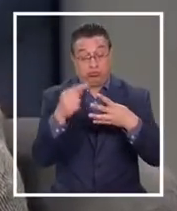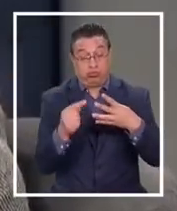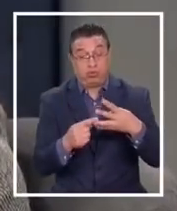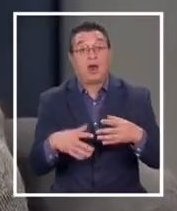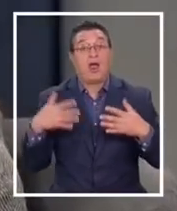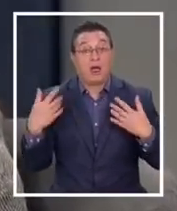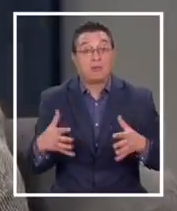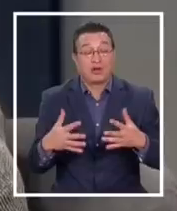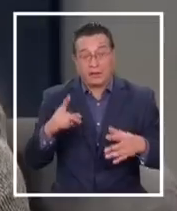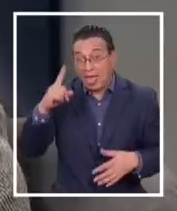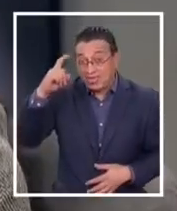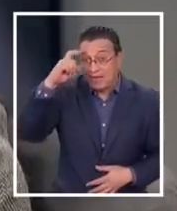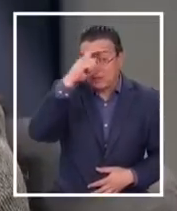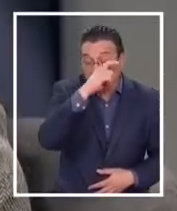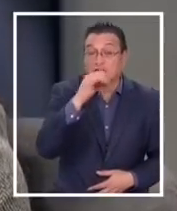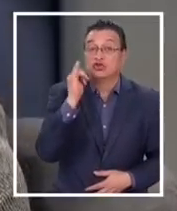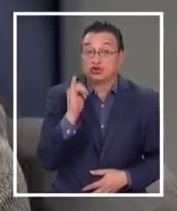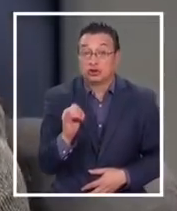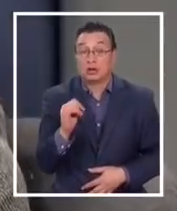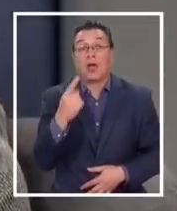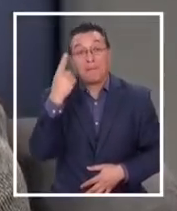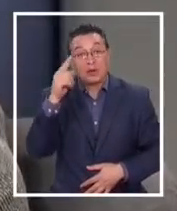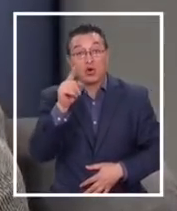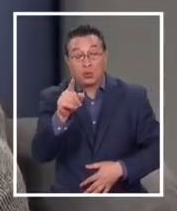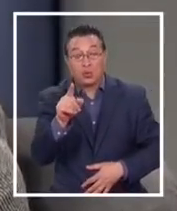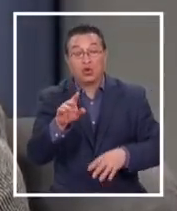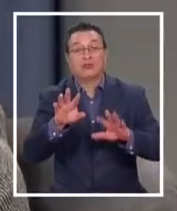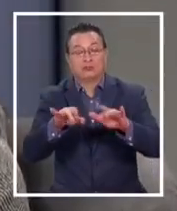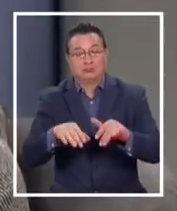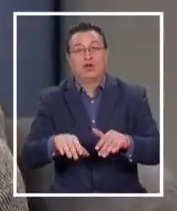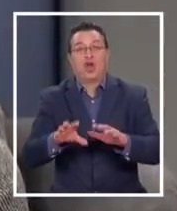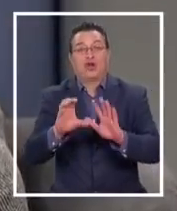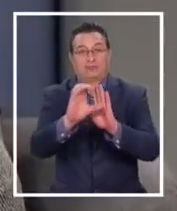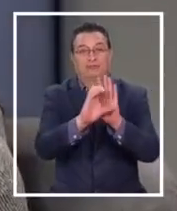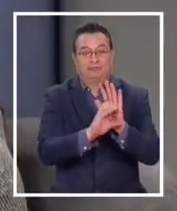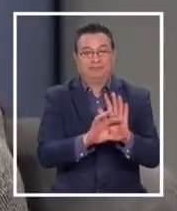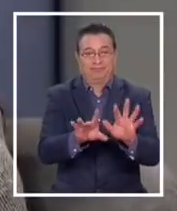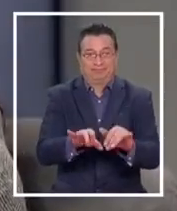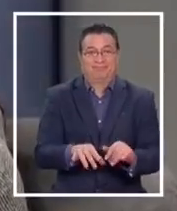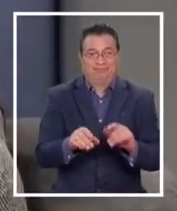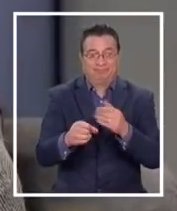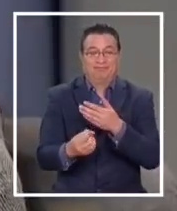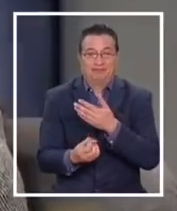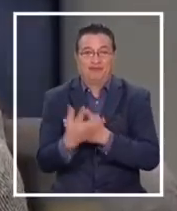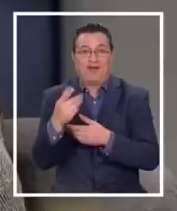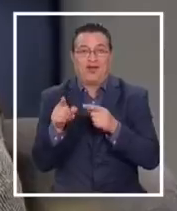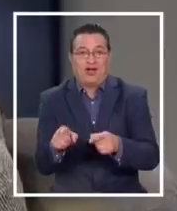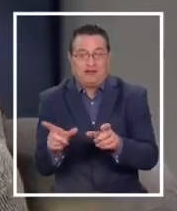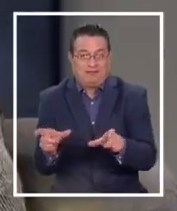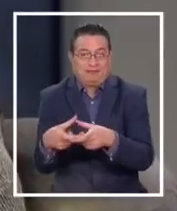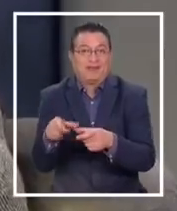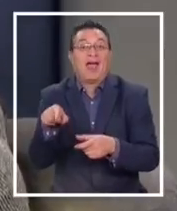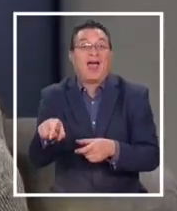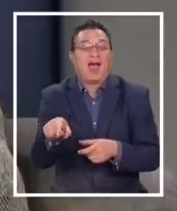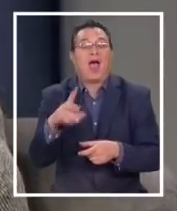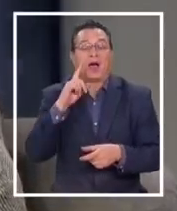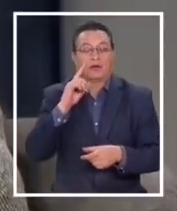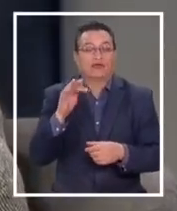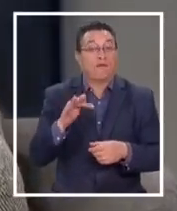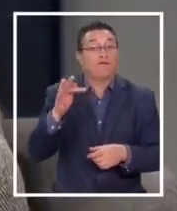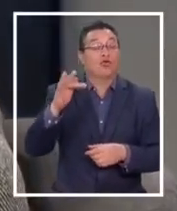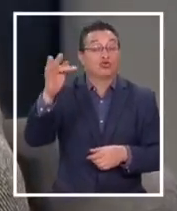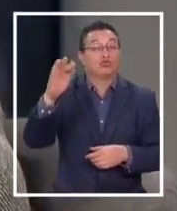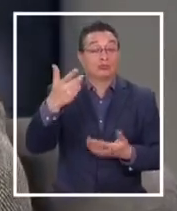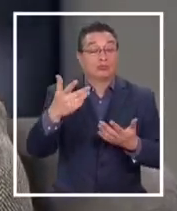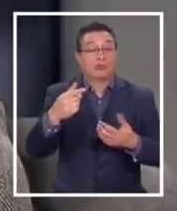menor, compleja, pero uno de ellos son los convencionales constituyentes y aquí se juega en buena medida el destino de nuestro país